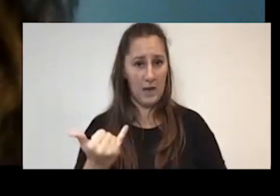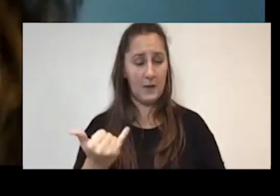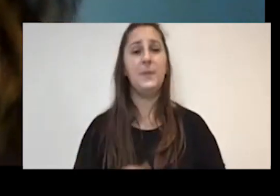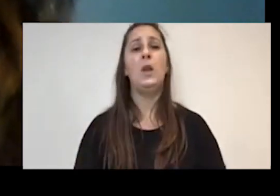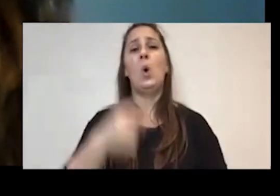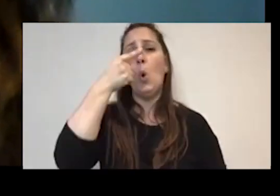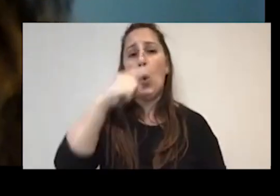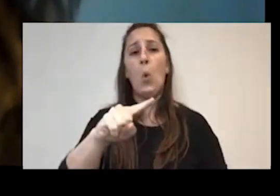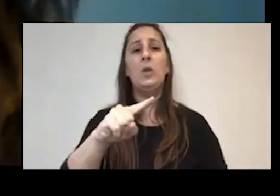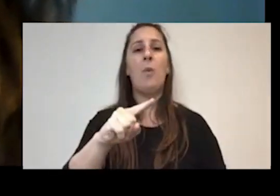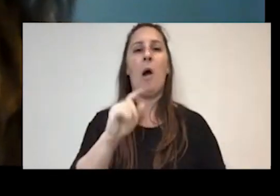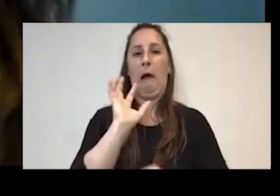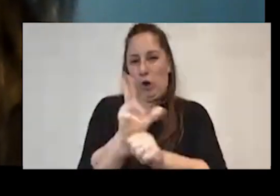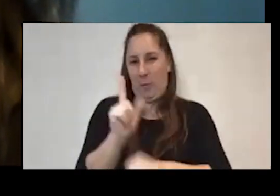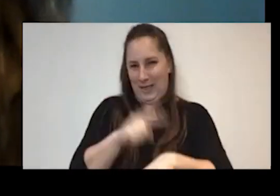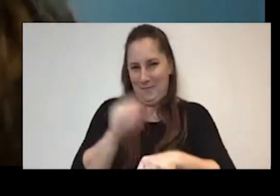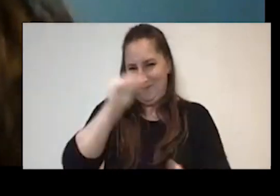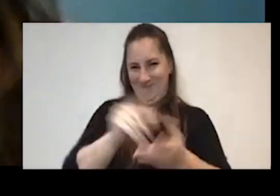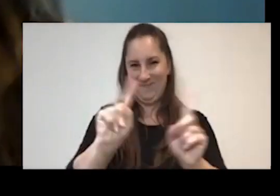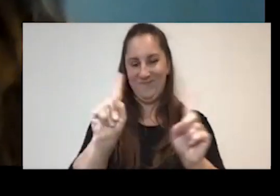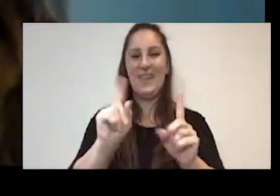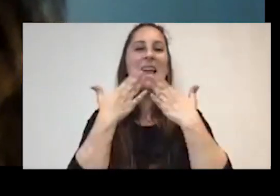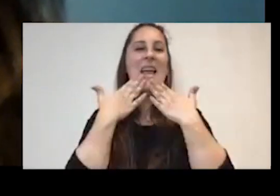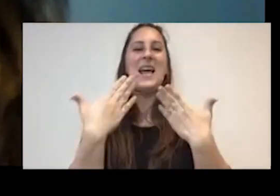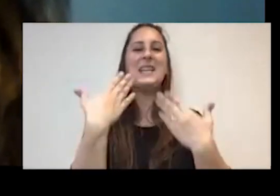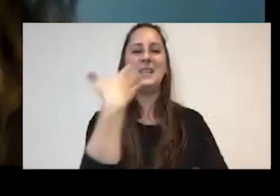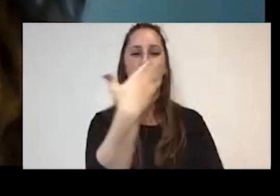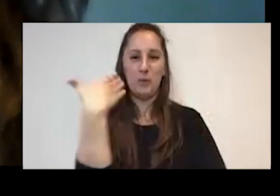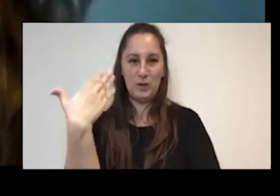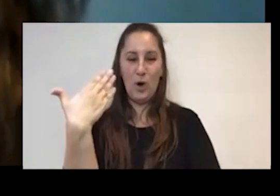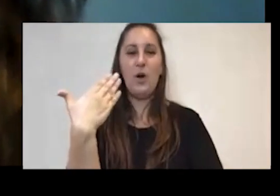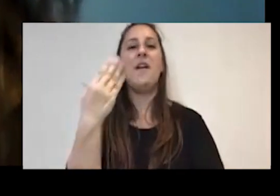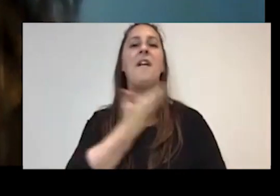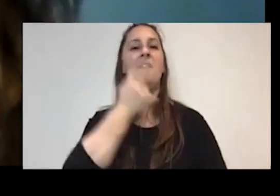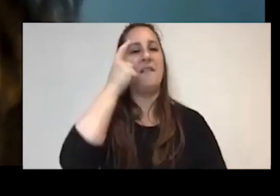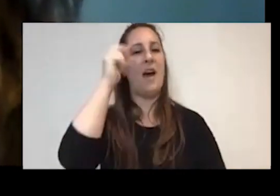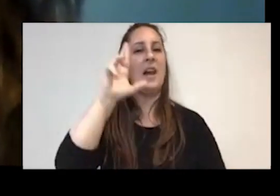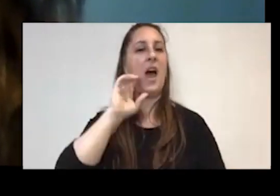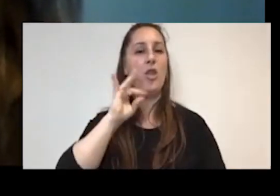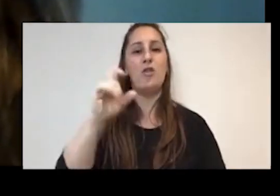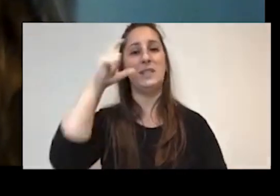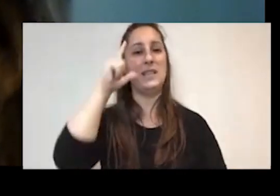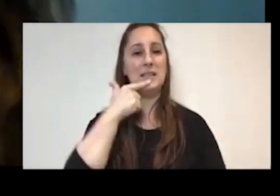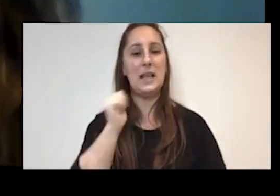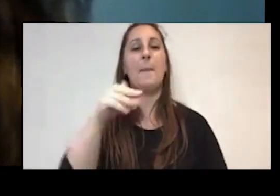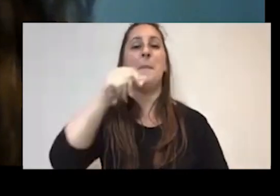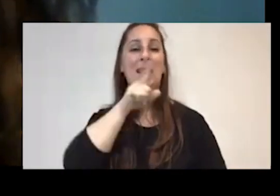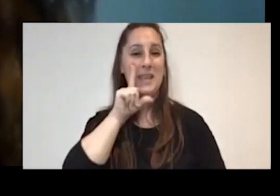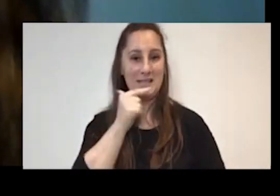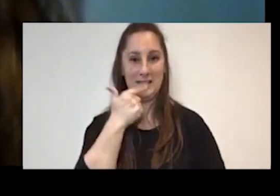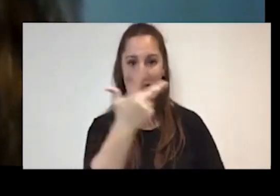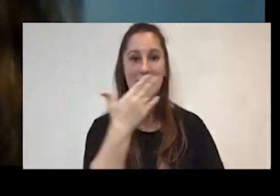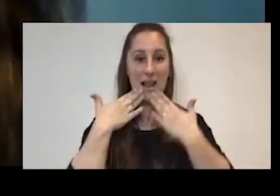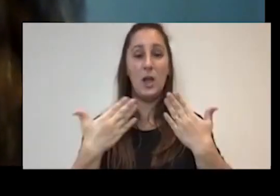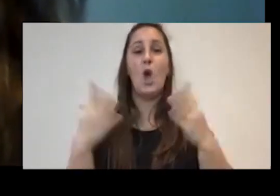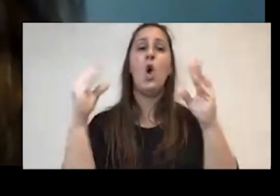Por último, no les quito más tiempo y quería agradecerle nuevamente a nuestros expositores de la fecha, Fernando Galarraga, a César Muñoz y Matías Fernández, a